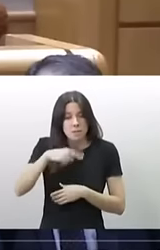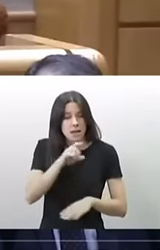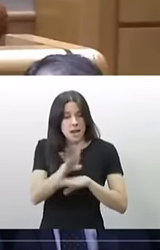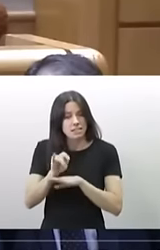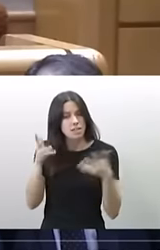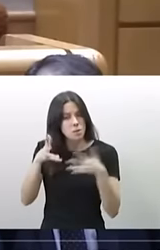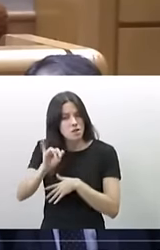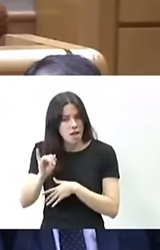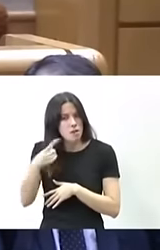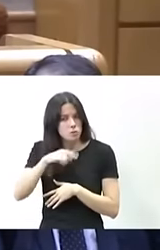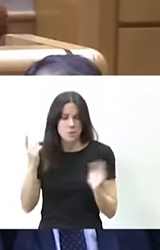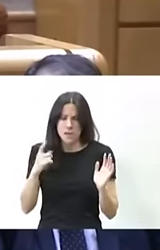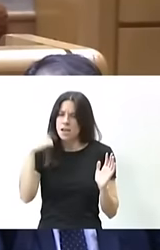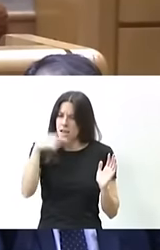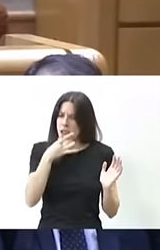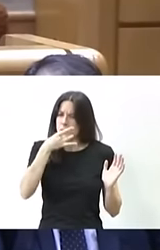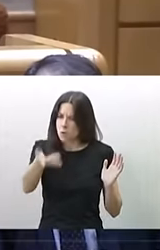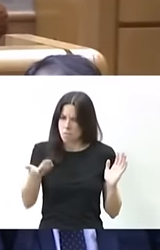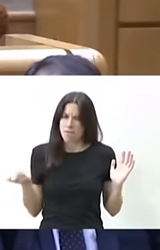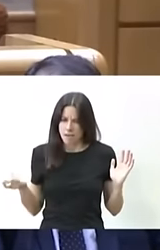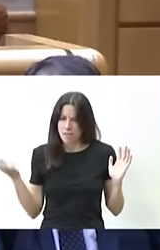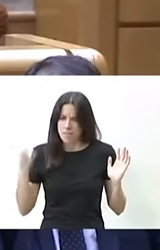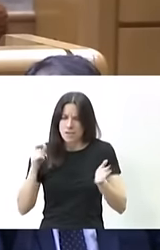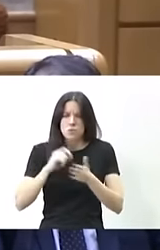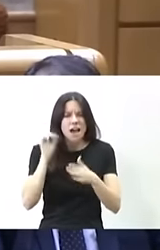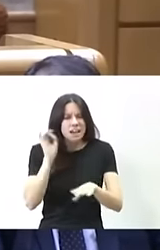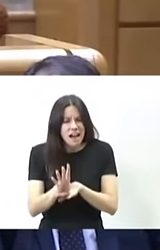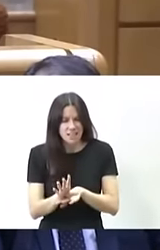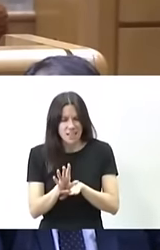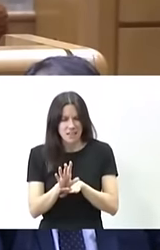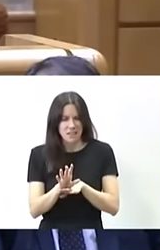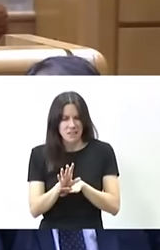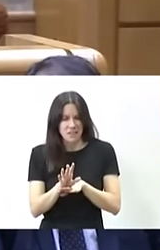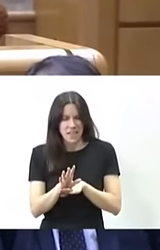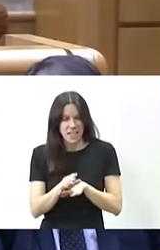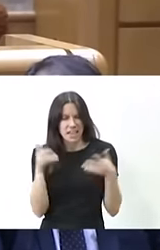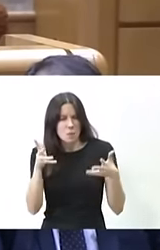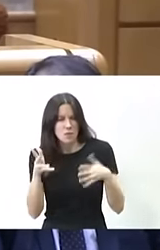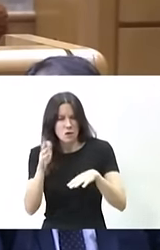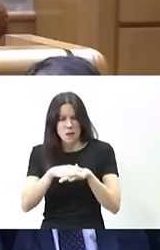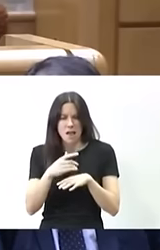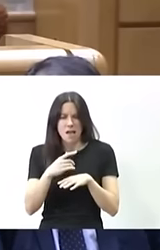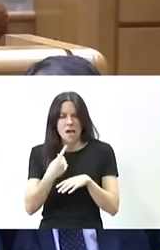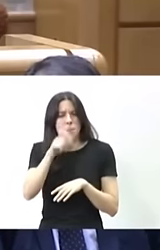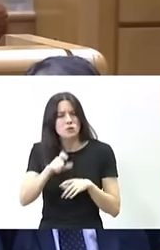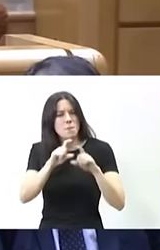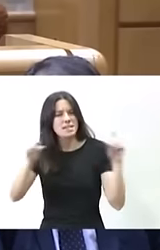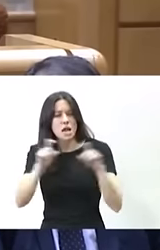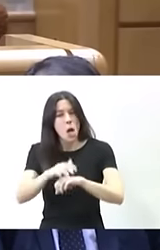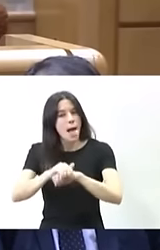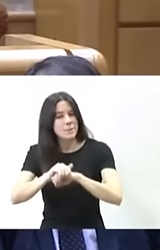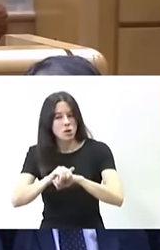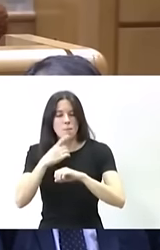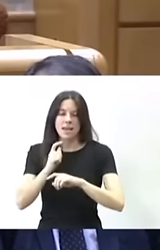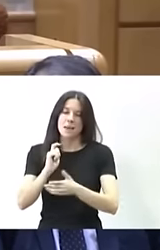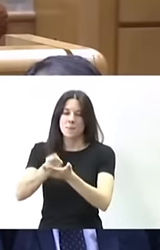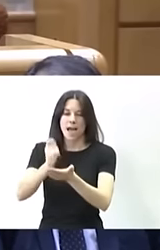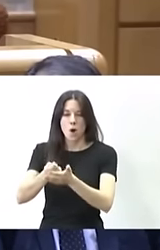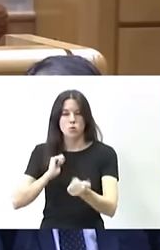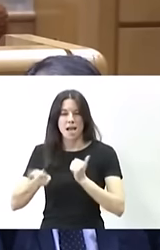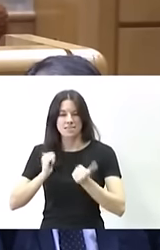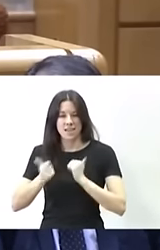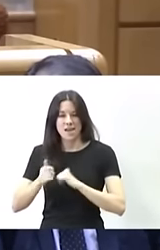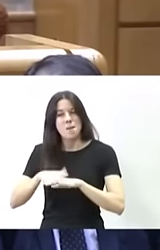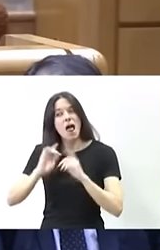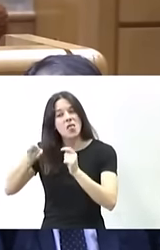les debería caer la cara de vergüenza, escribir una carta de recomendación para que se le adjudique a un empresario amigo y que financie un máster un contrato